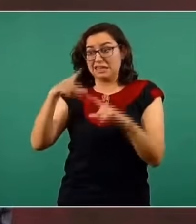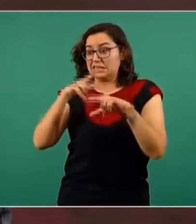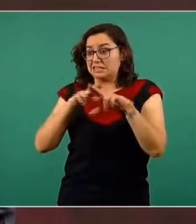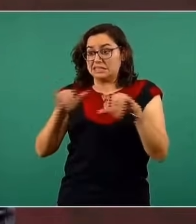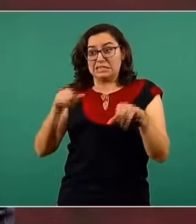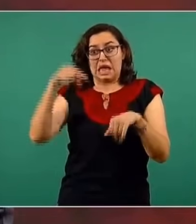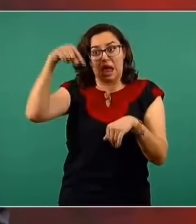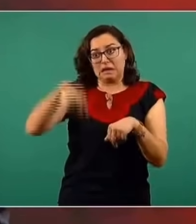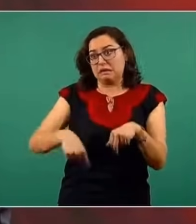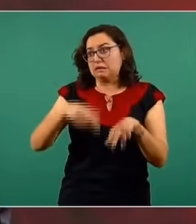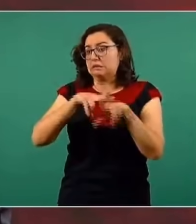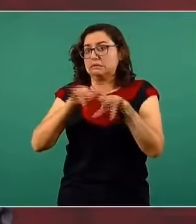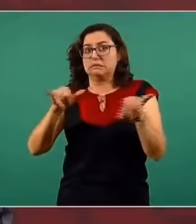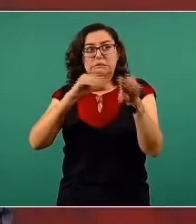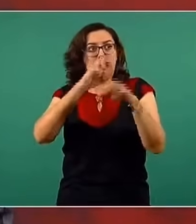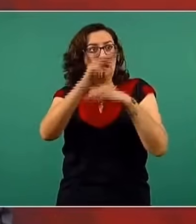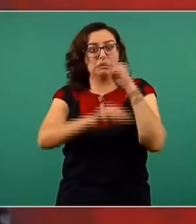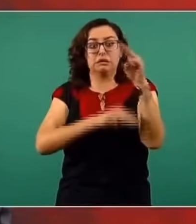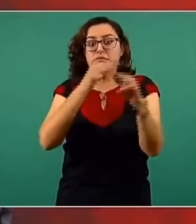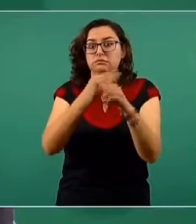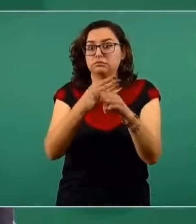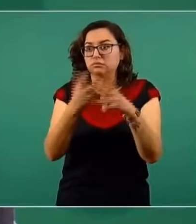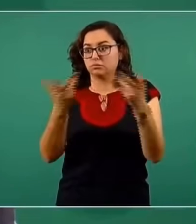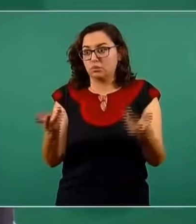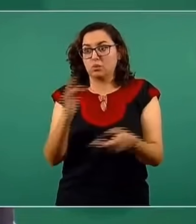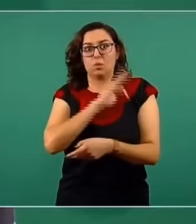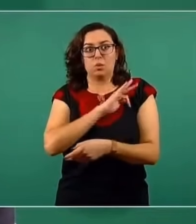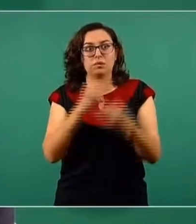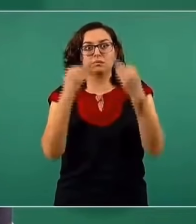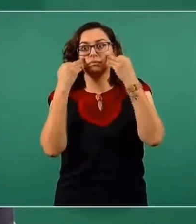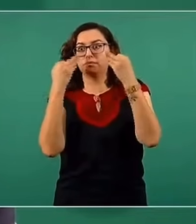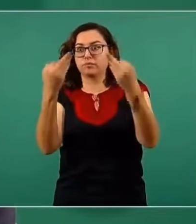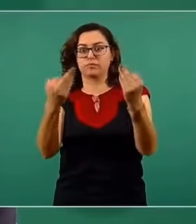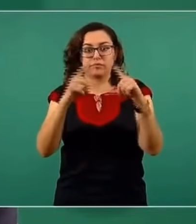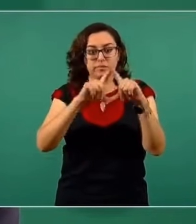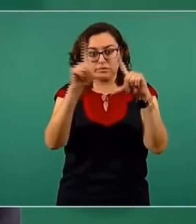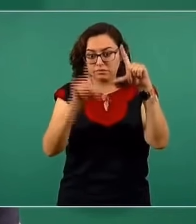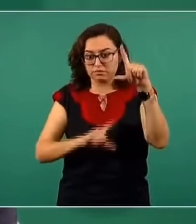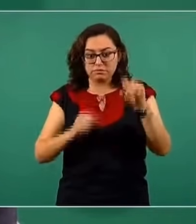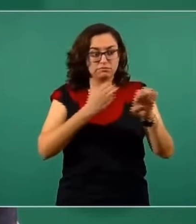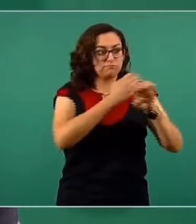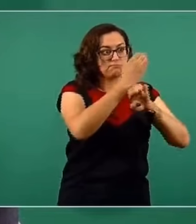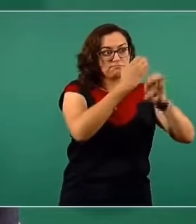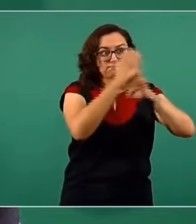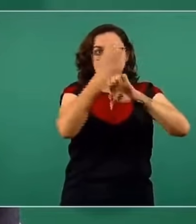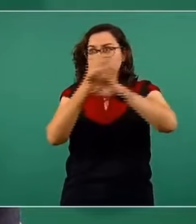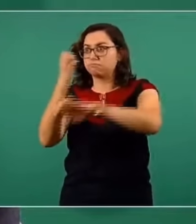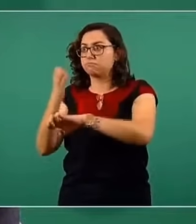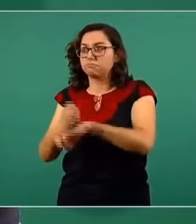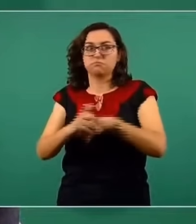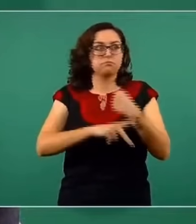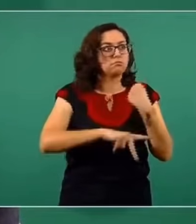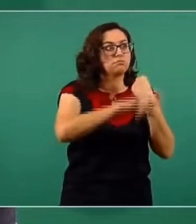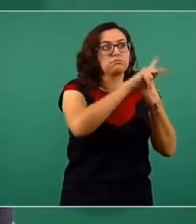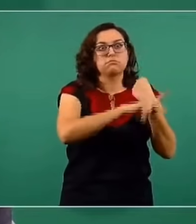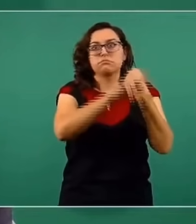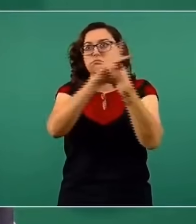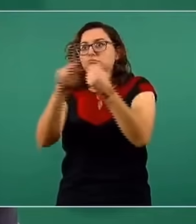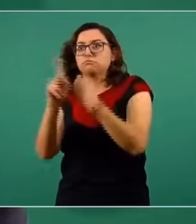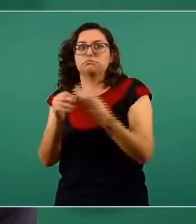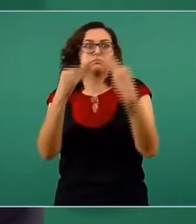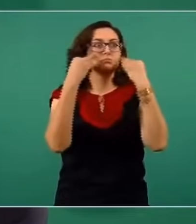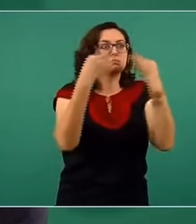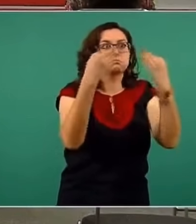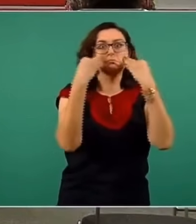prueba misma es cómo se ha comportado en cada una de las entidades federativas de México y cómo se ha comportado en cada uno de los países del mundo,